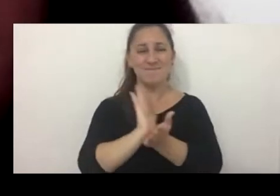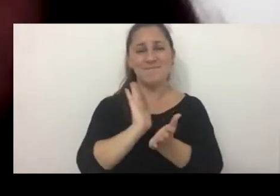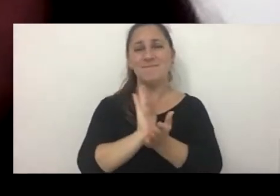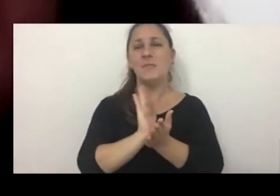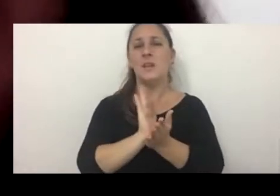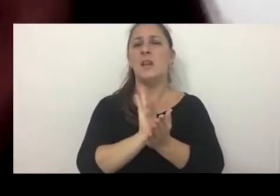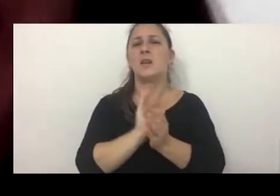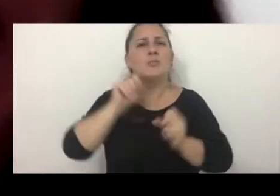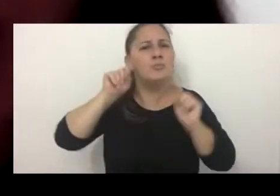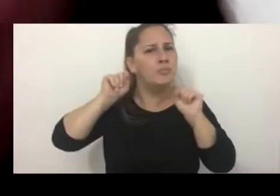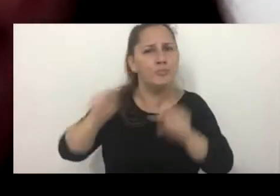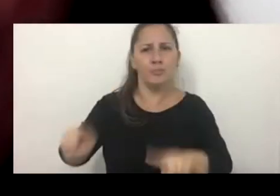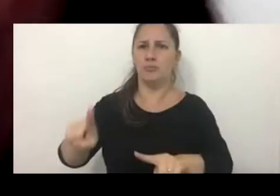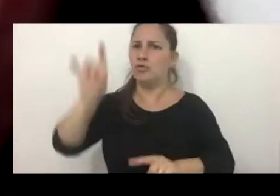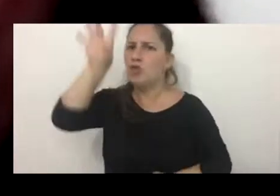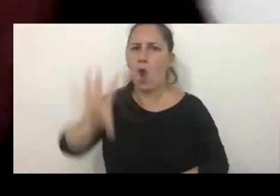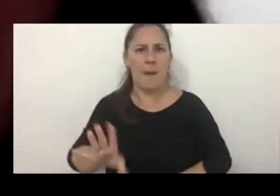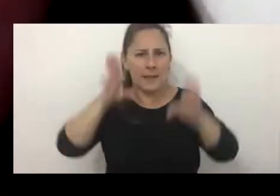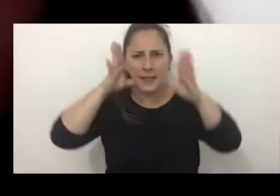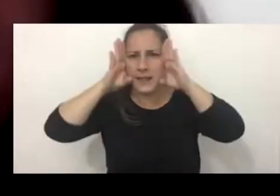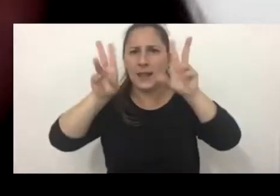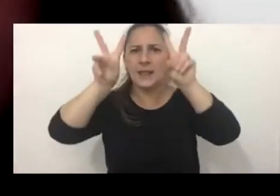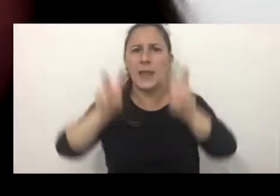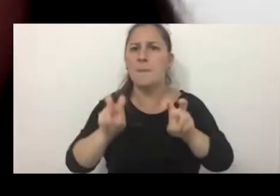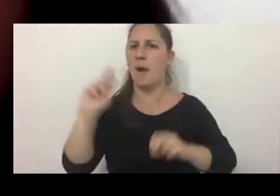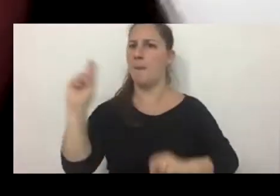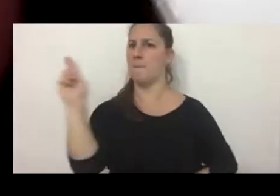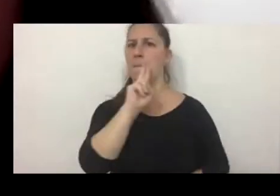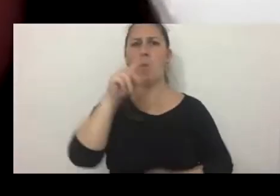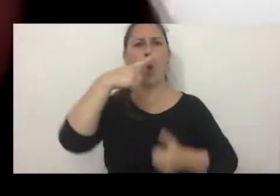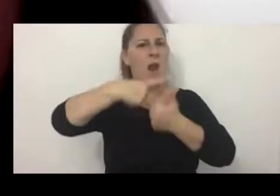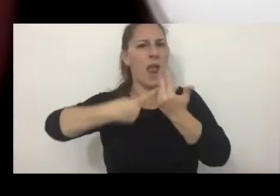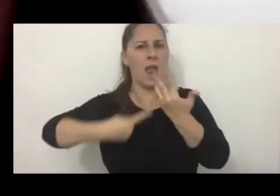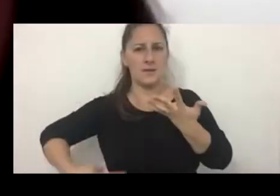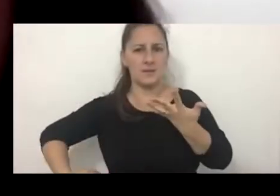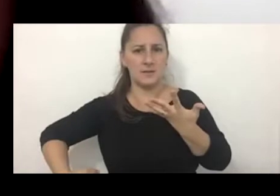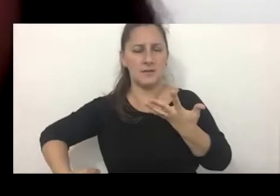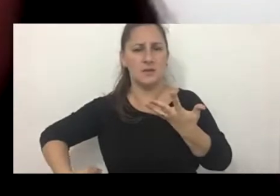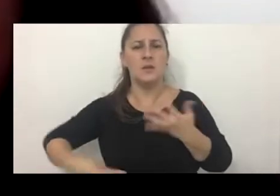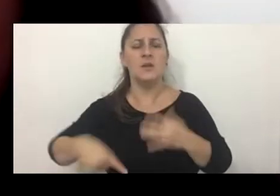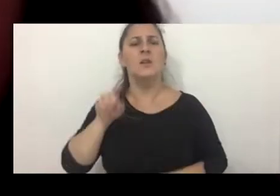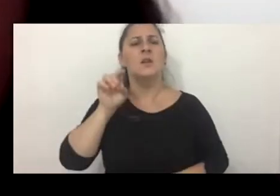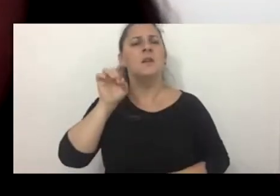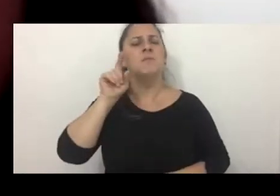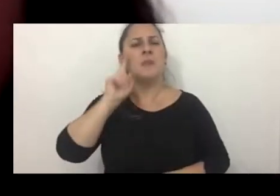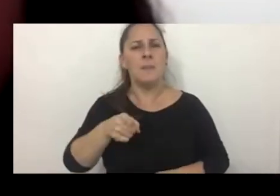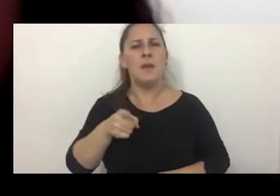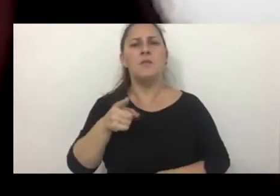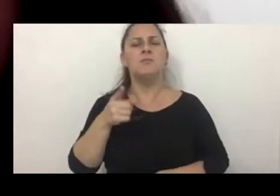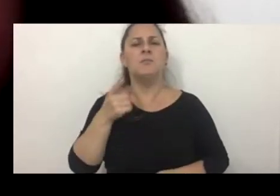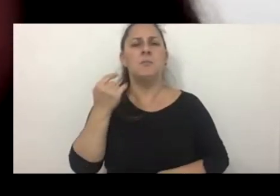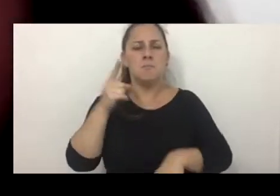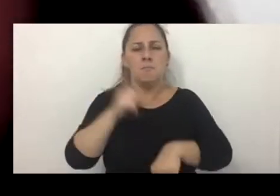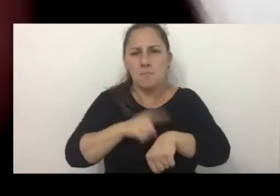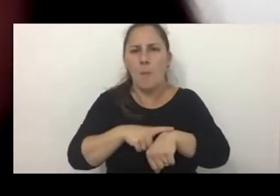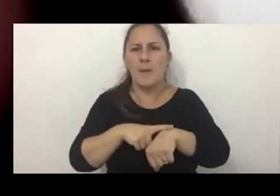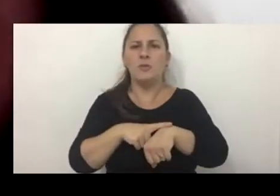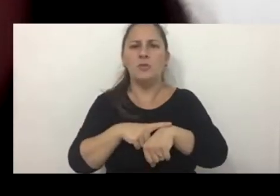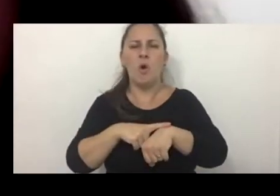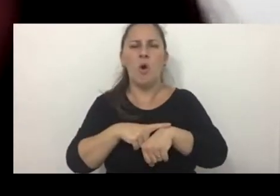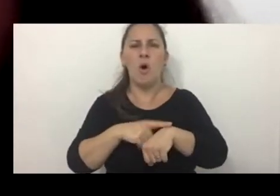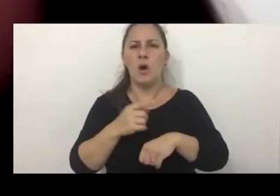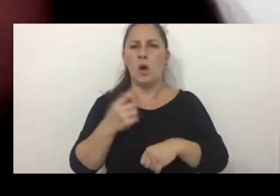Históricamente, y eso creo que todos lo sabemos, o por lo menos lo imaginamos, en todas las culturas a lo largo de los años, los